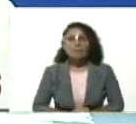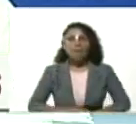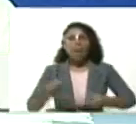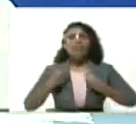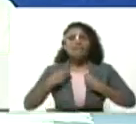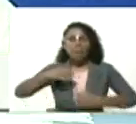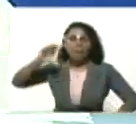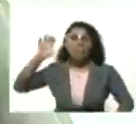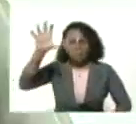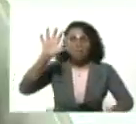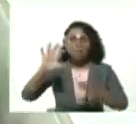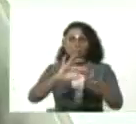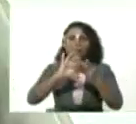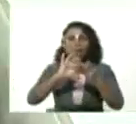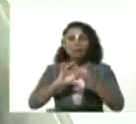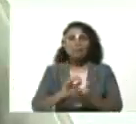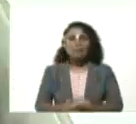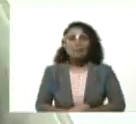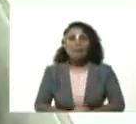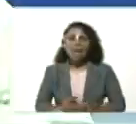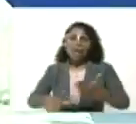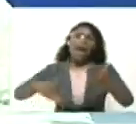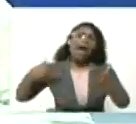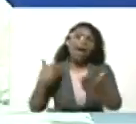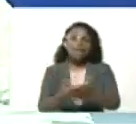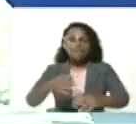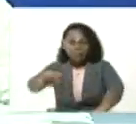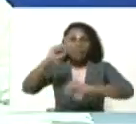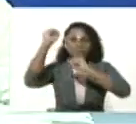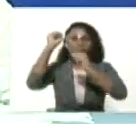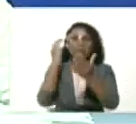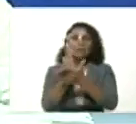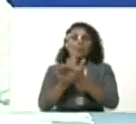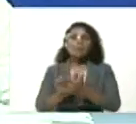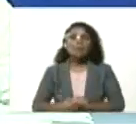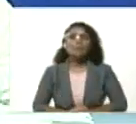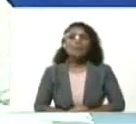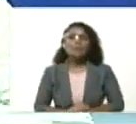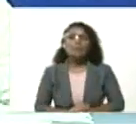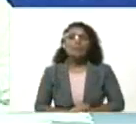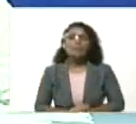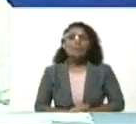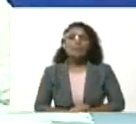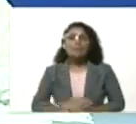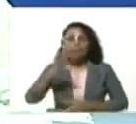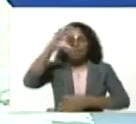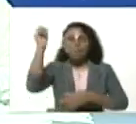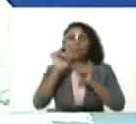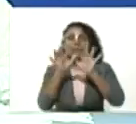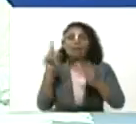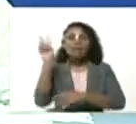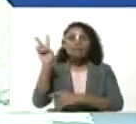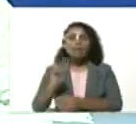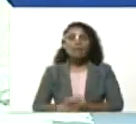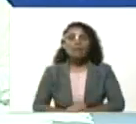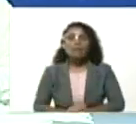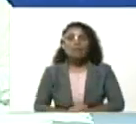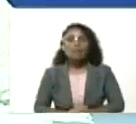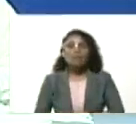la patria unida! ¡Viva! ¡Hasta la victoria siempre! ¡Vencemos! ¡Que Dios bendiga a Venezuela!